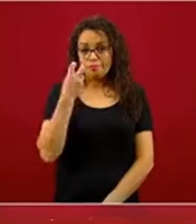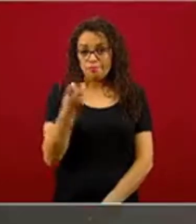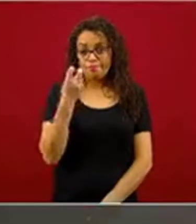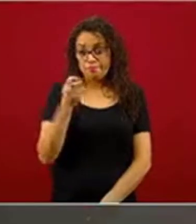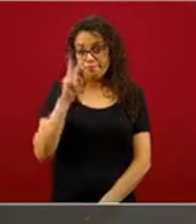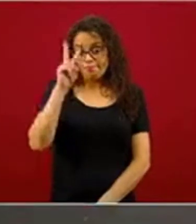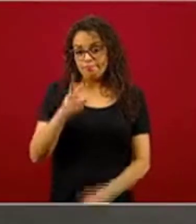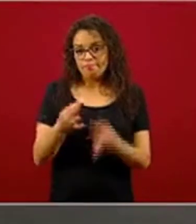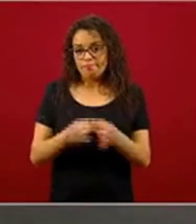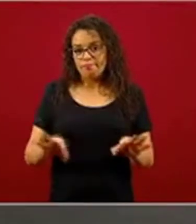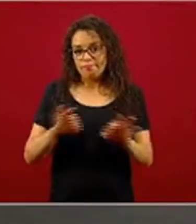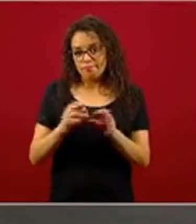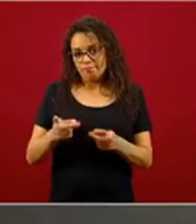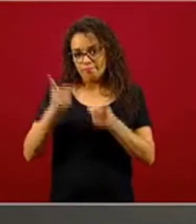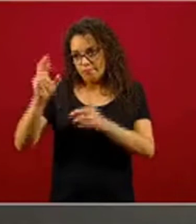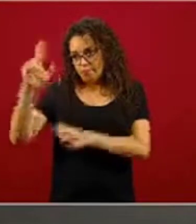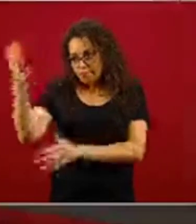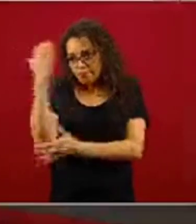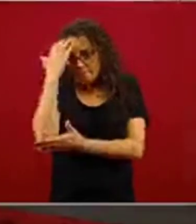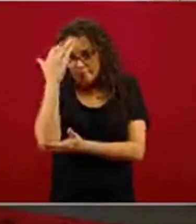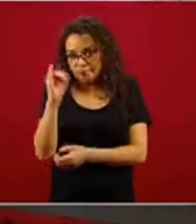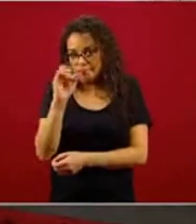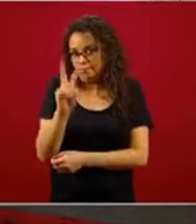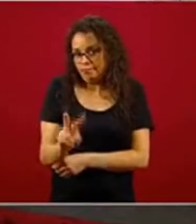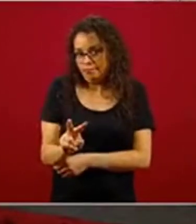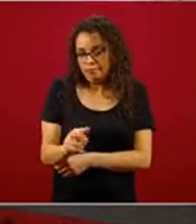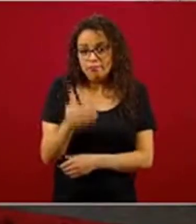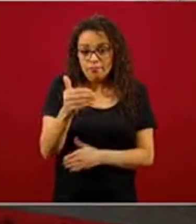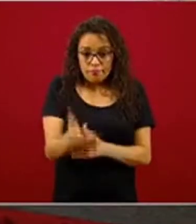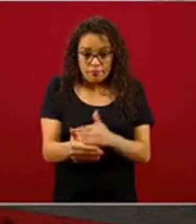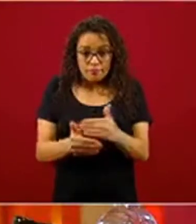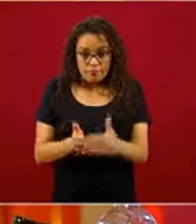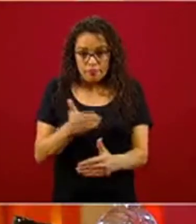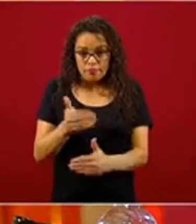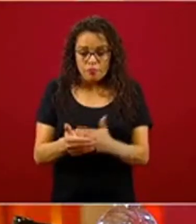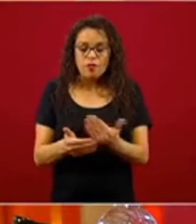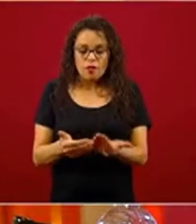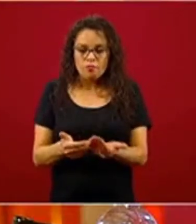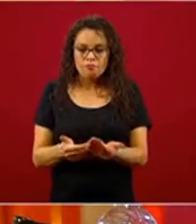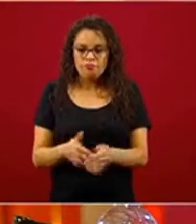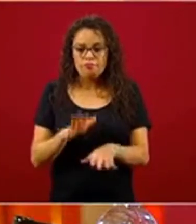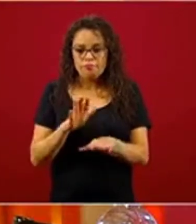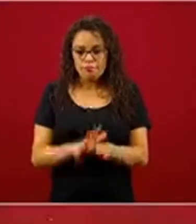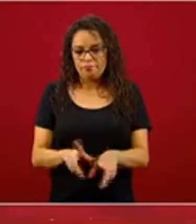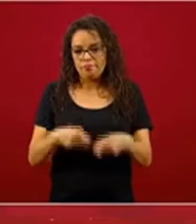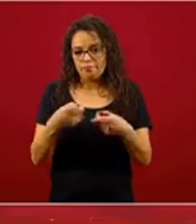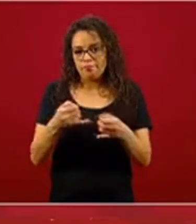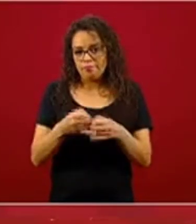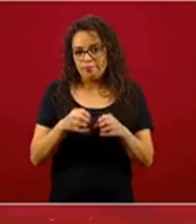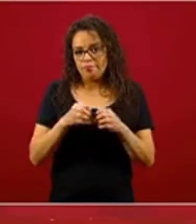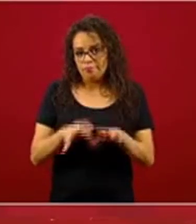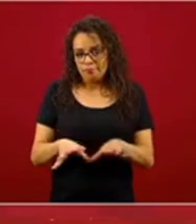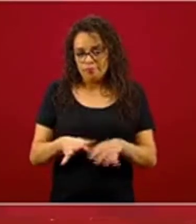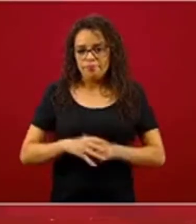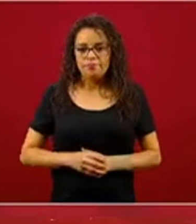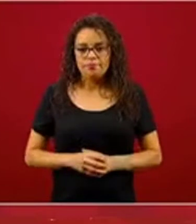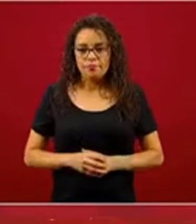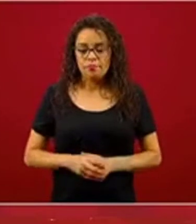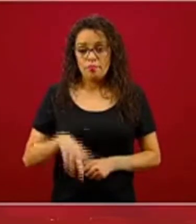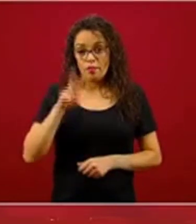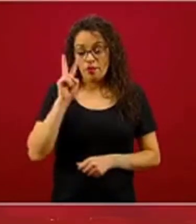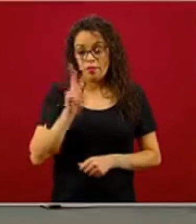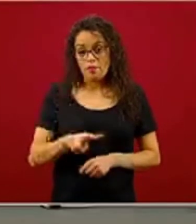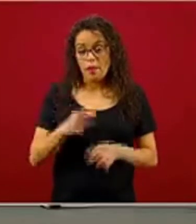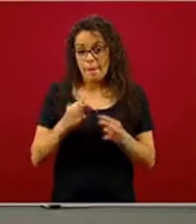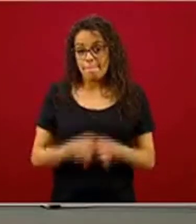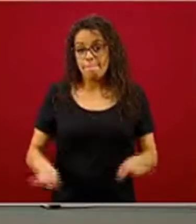conforme esto vaya transcurriendo, pues se irán dando detalles. Y quiero destacar también la importancia de que el maestro